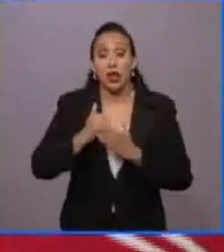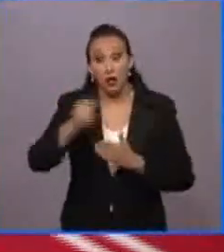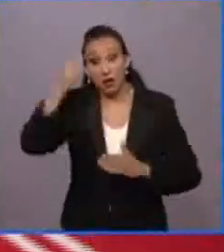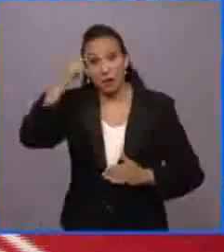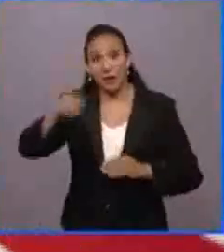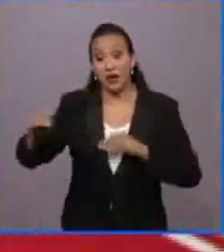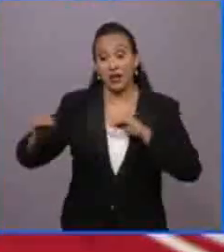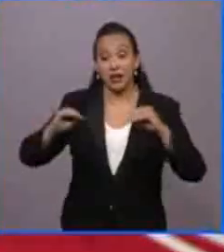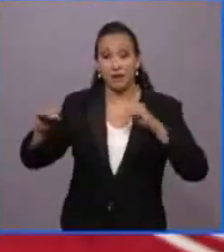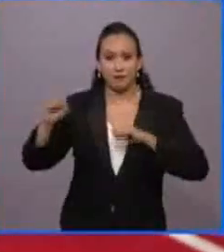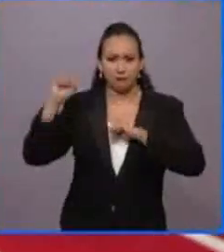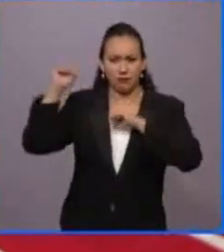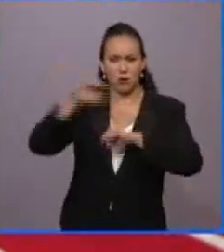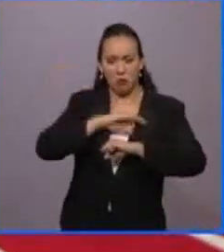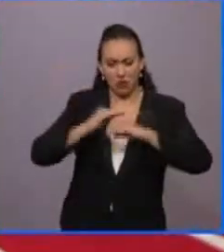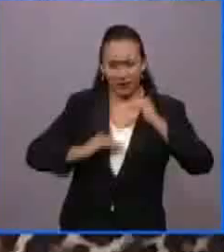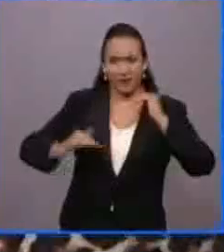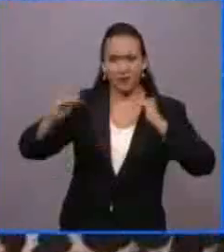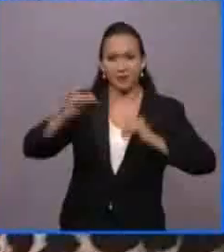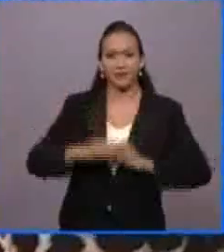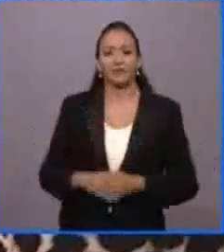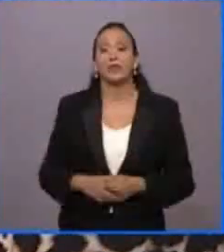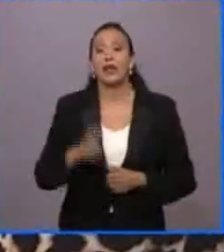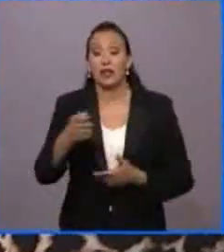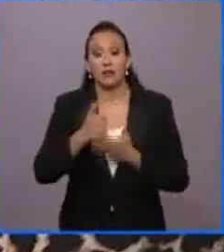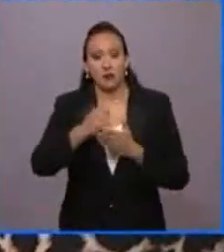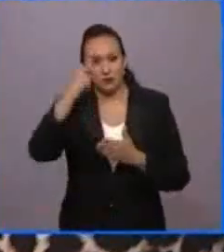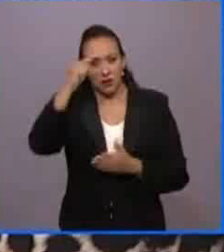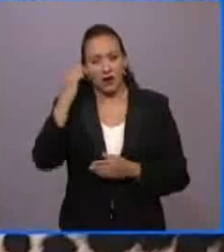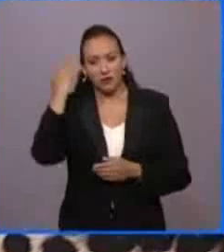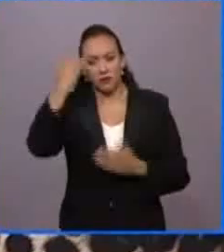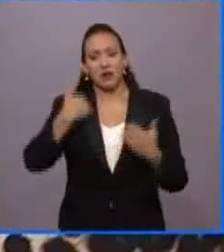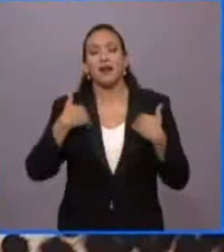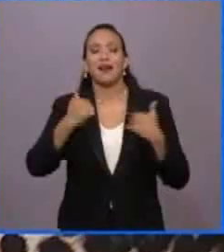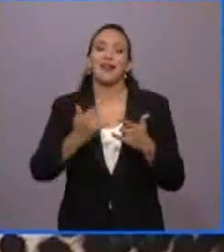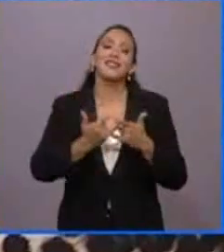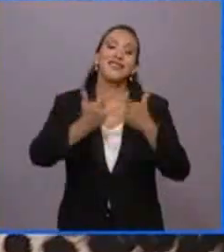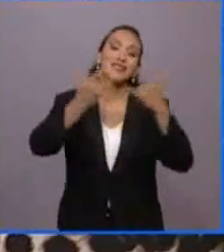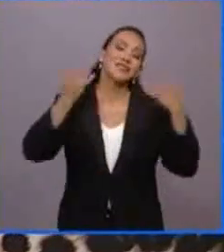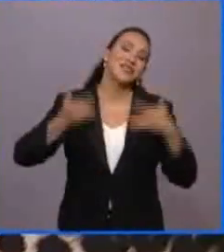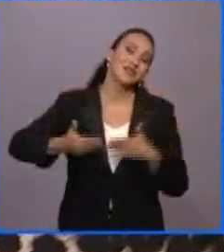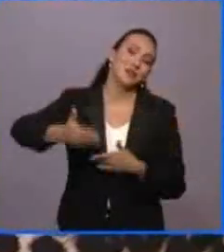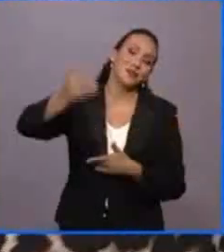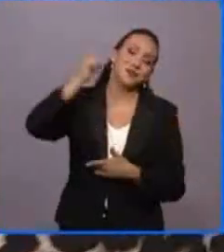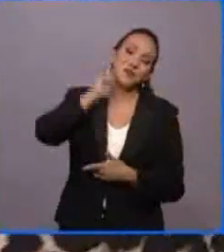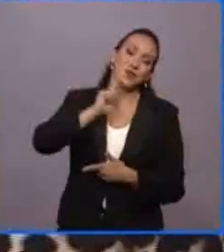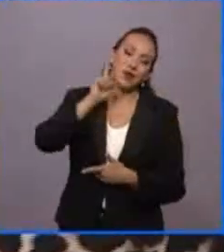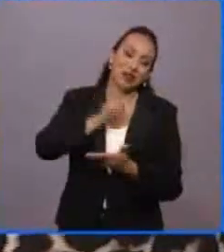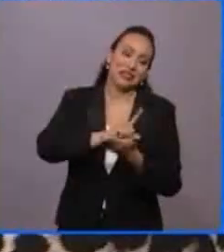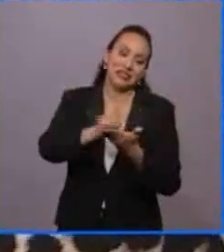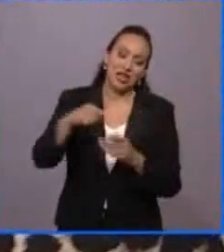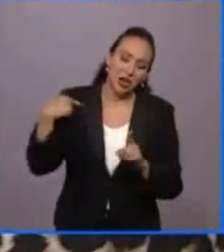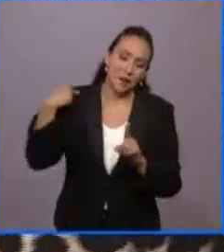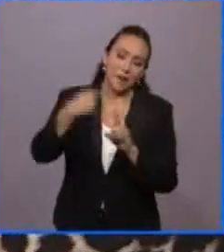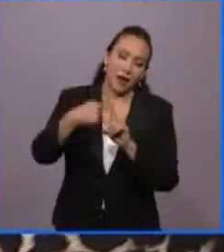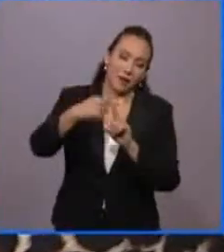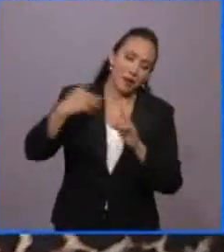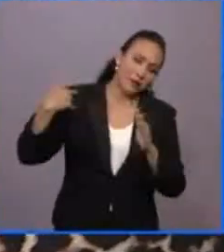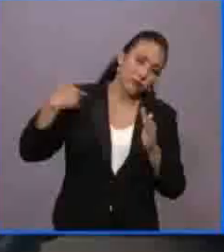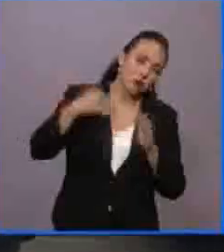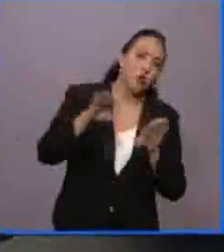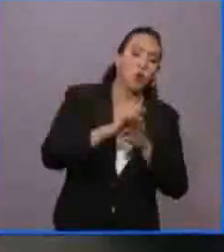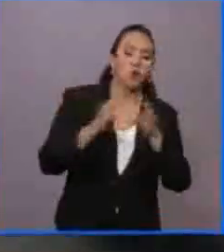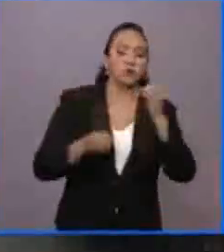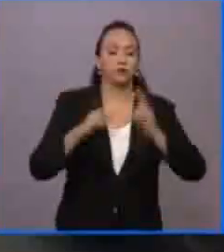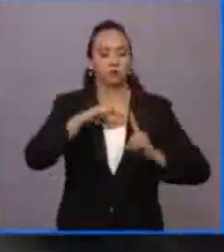aportaciones del movimiento feminista. Permitirá reflexionar sobre la historia y evolución de los derechos humanos de las mujeres desde la perspectiva de género